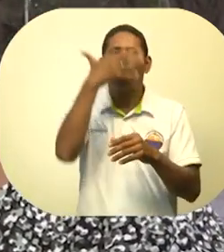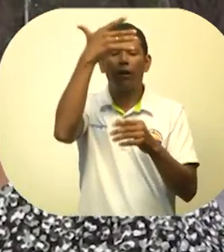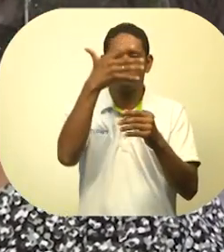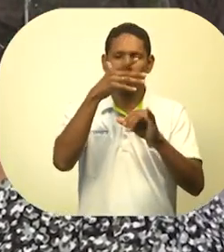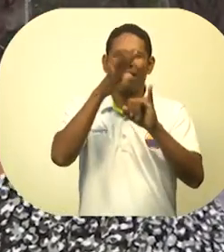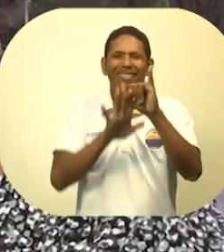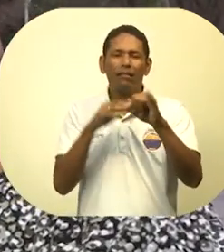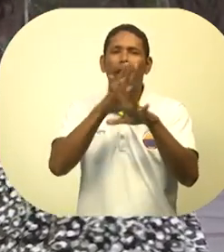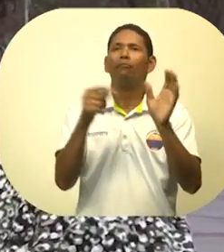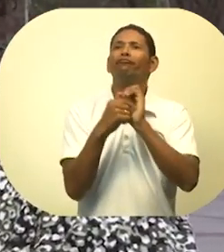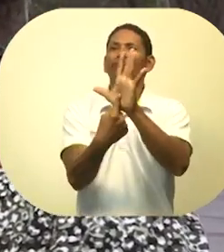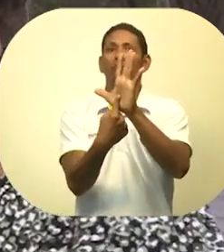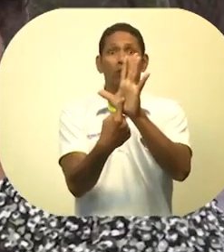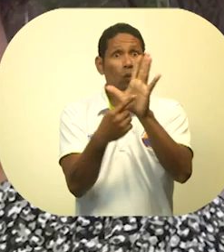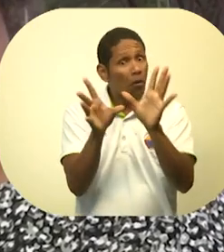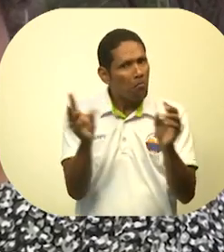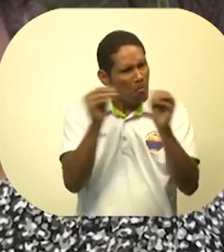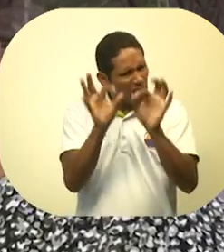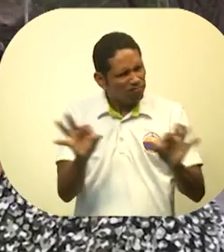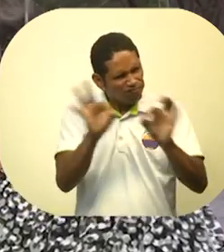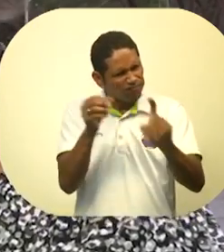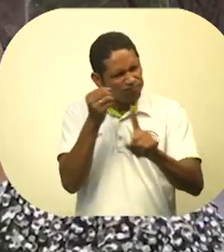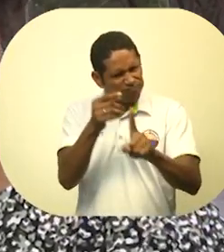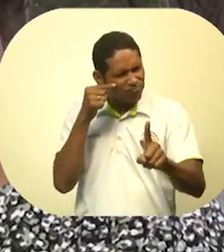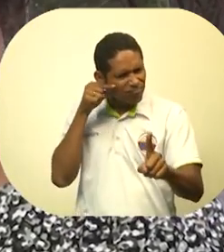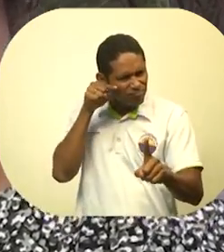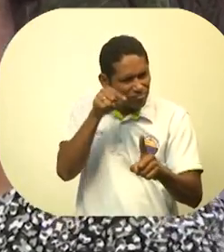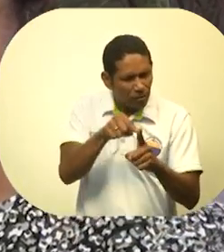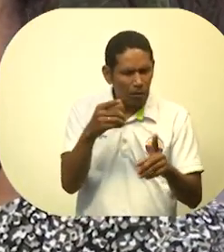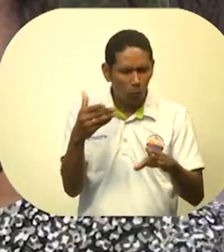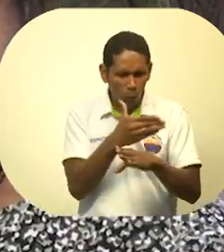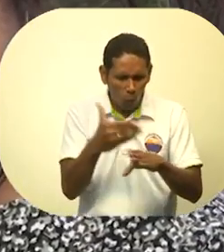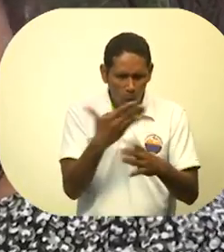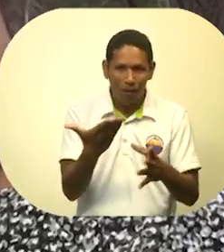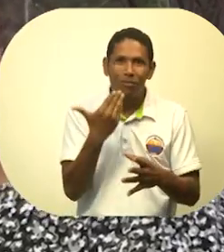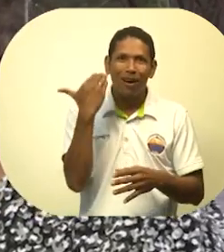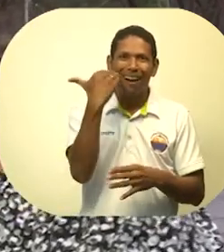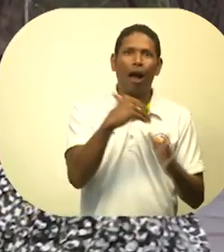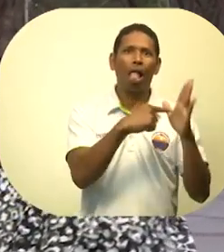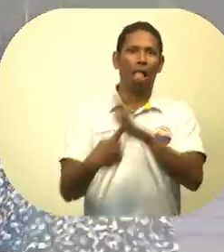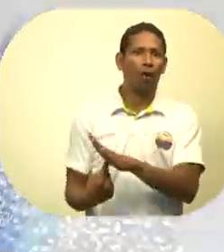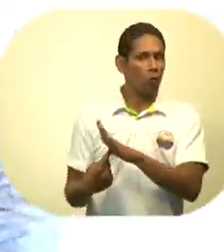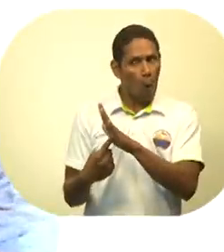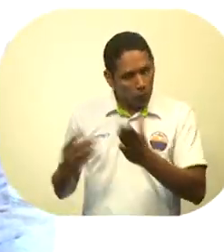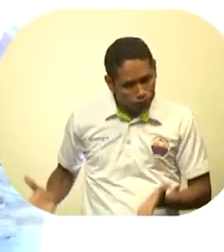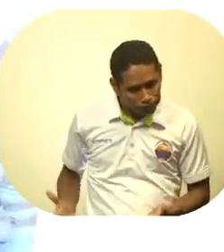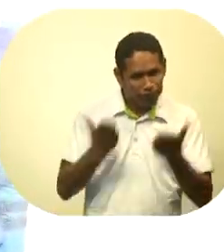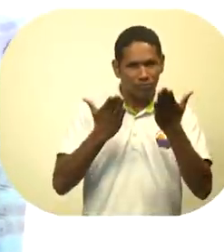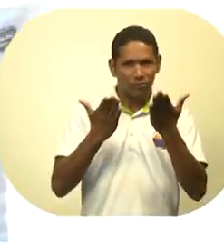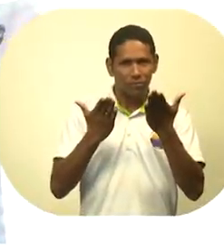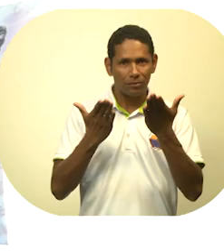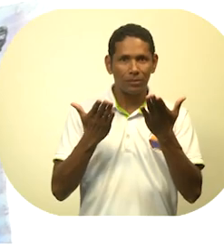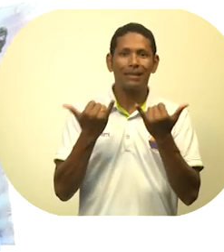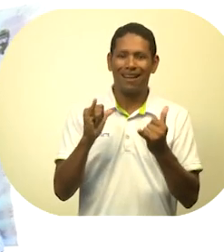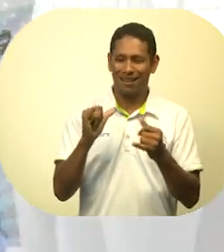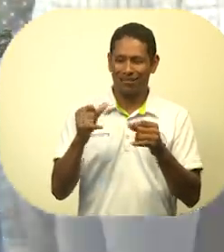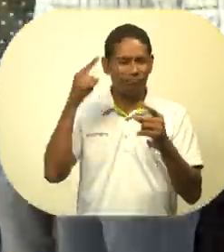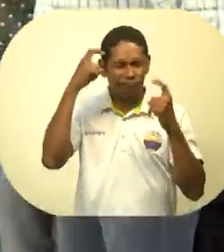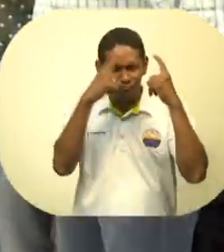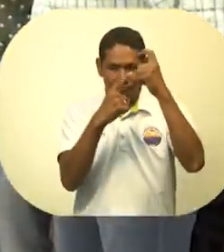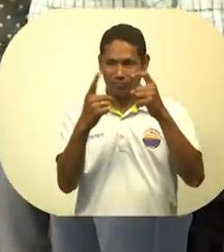redes sociales, le apunta a transformar de fondo el problema de la violencia de género a partir de la obra de Gabo. Desde ya se proyecta la